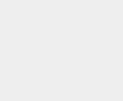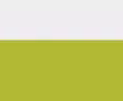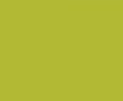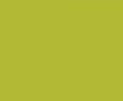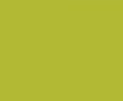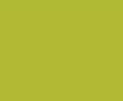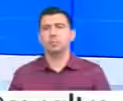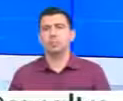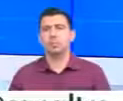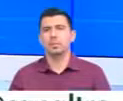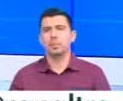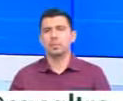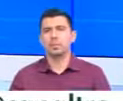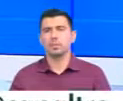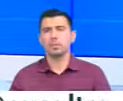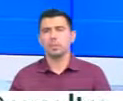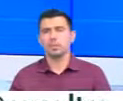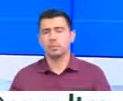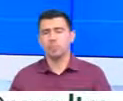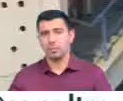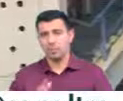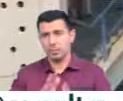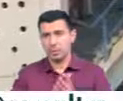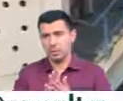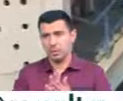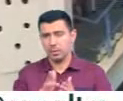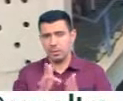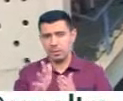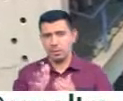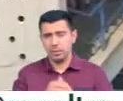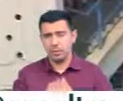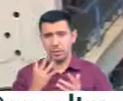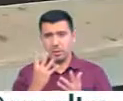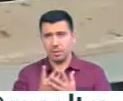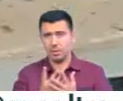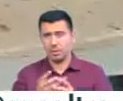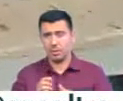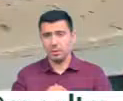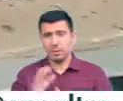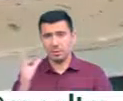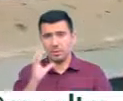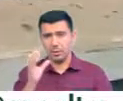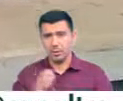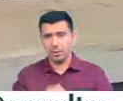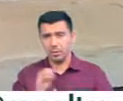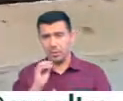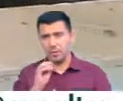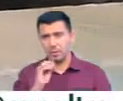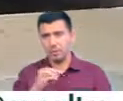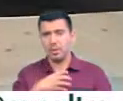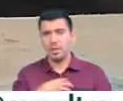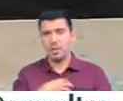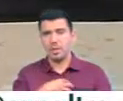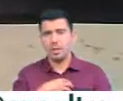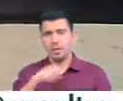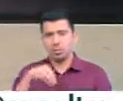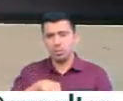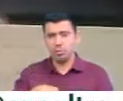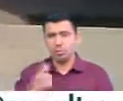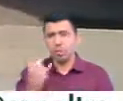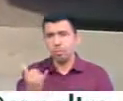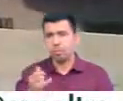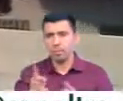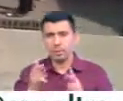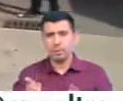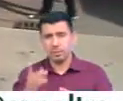canaltro.com. Y pese de la declaratoria de emergencia carcelaria en el país, se continúan registrando las quejas de internos enfermos. Hoy en Cúcuta